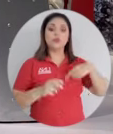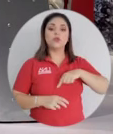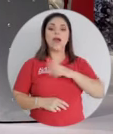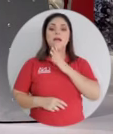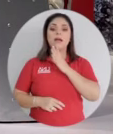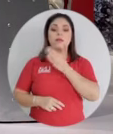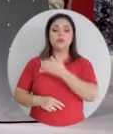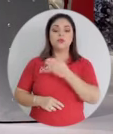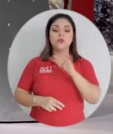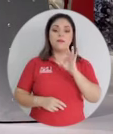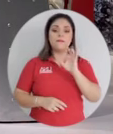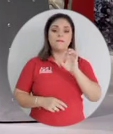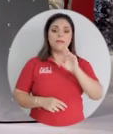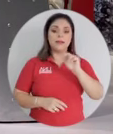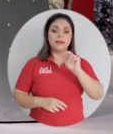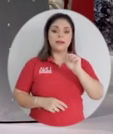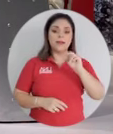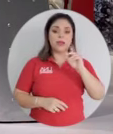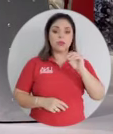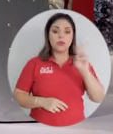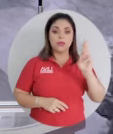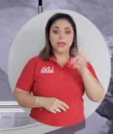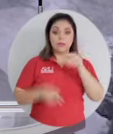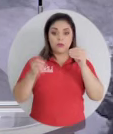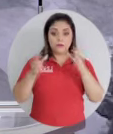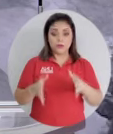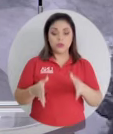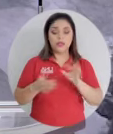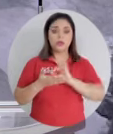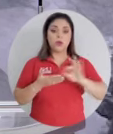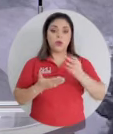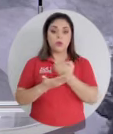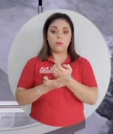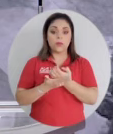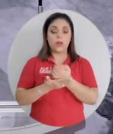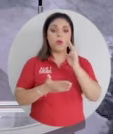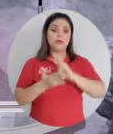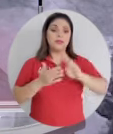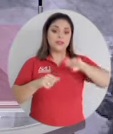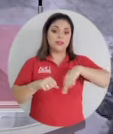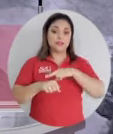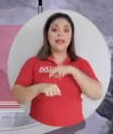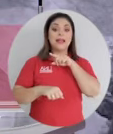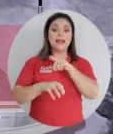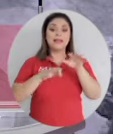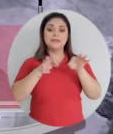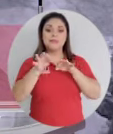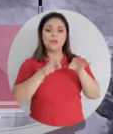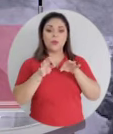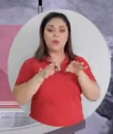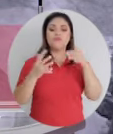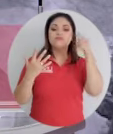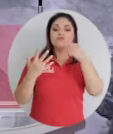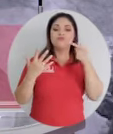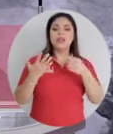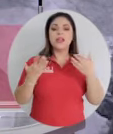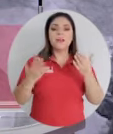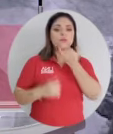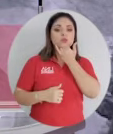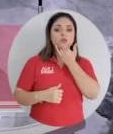mirada con Fernando Rodríguez, quien es académico de la Escuela de Economía de la Universidad Nacional. Él explicó los factores que